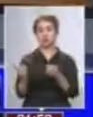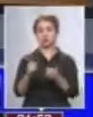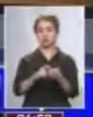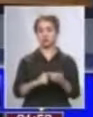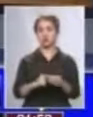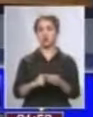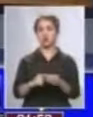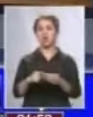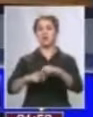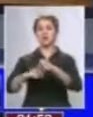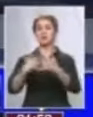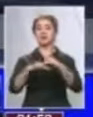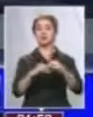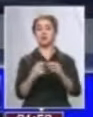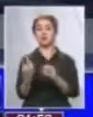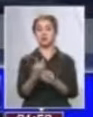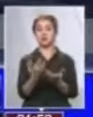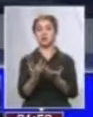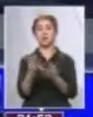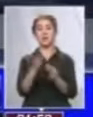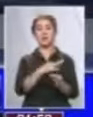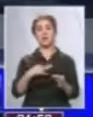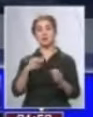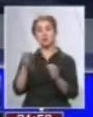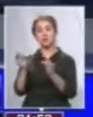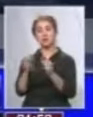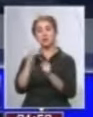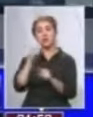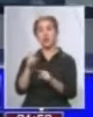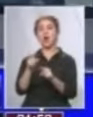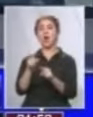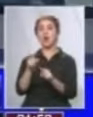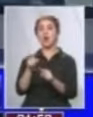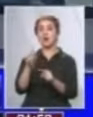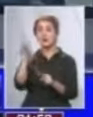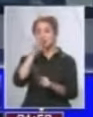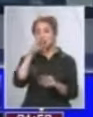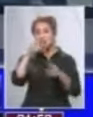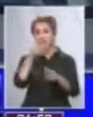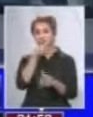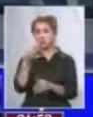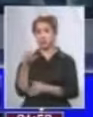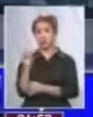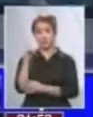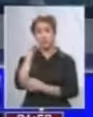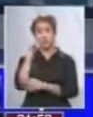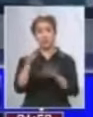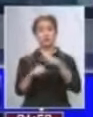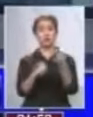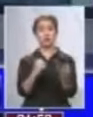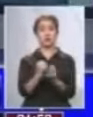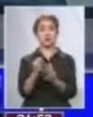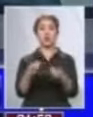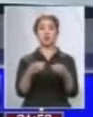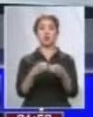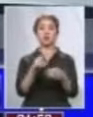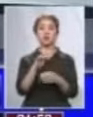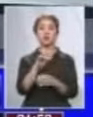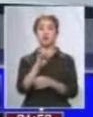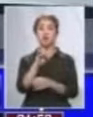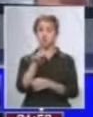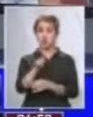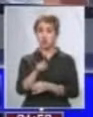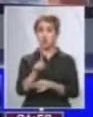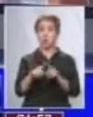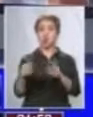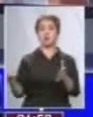depender de cómo el ministerio interprete con o sin fines de lucro. Si solamente considera fundaciones y corporaciones, el